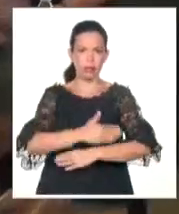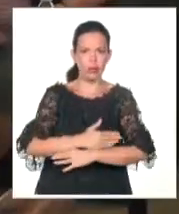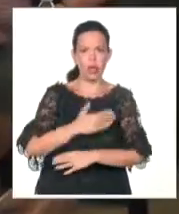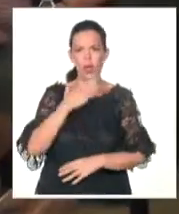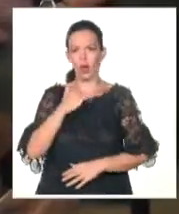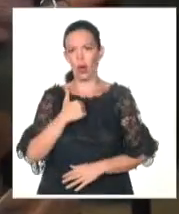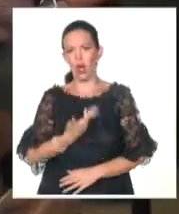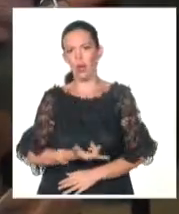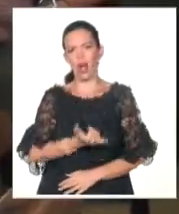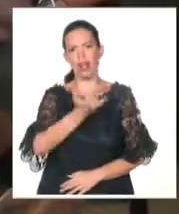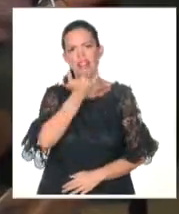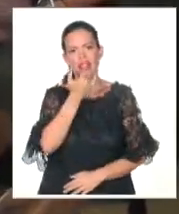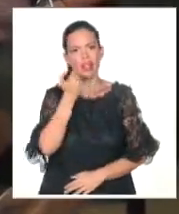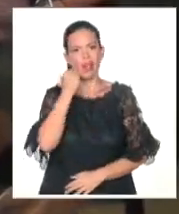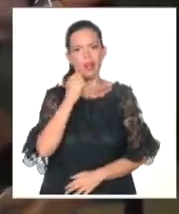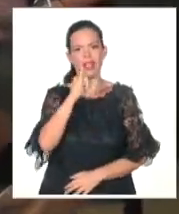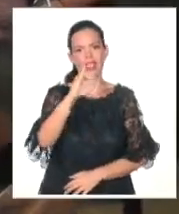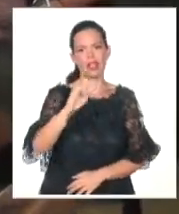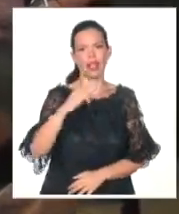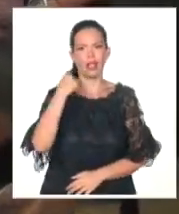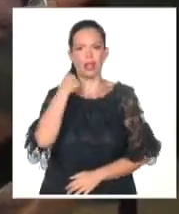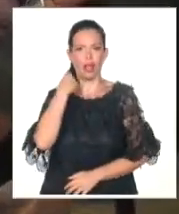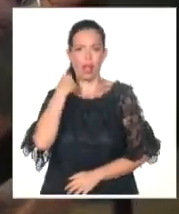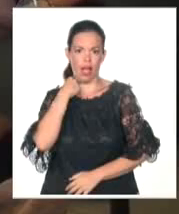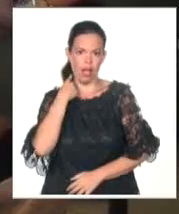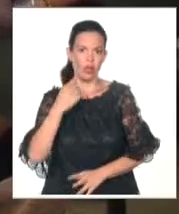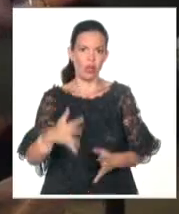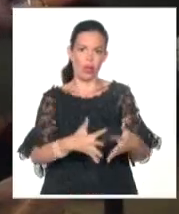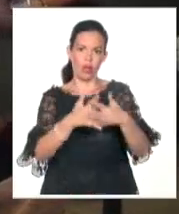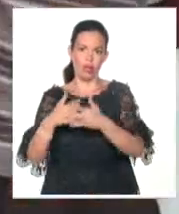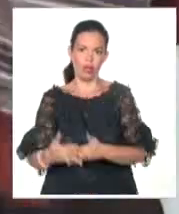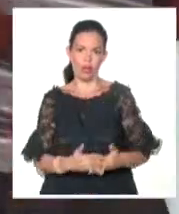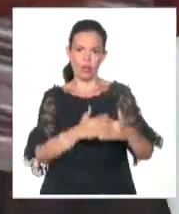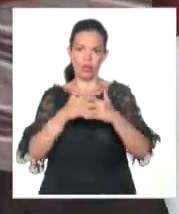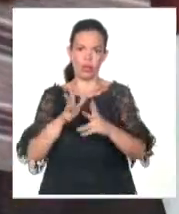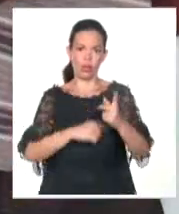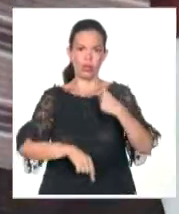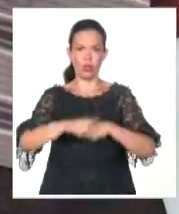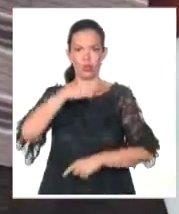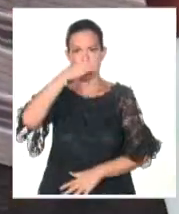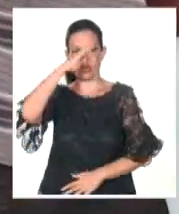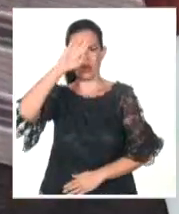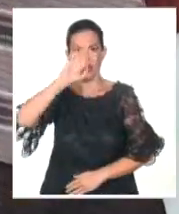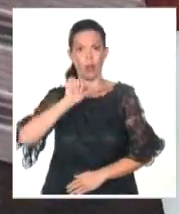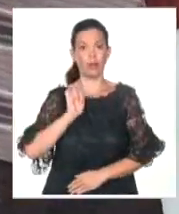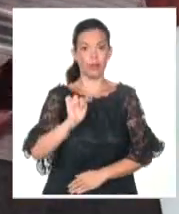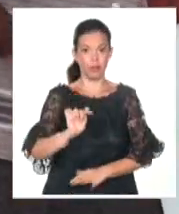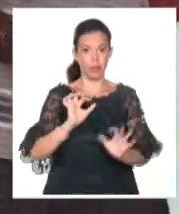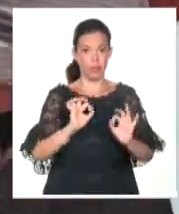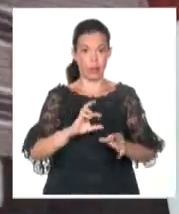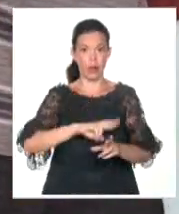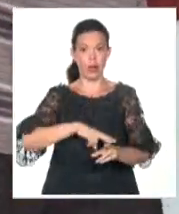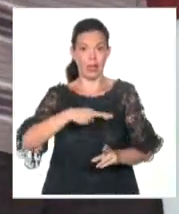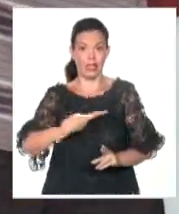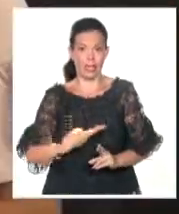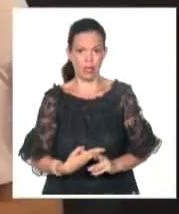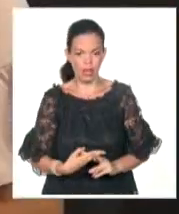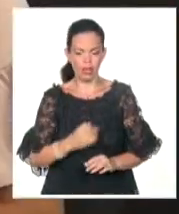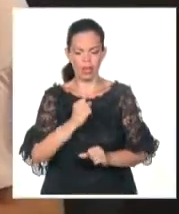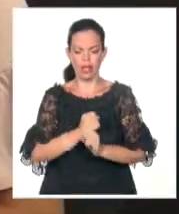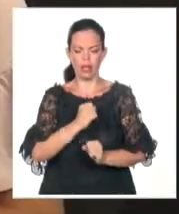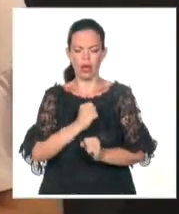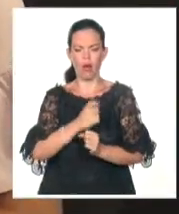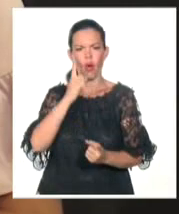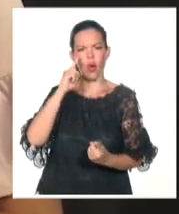por más de 6 décadas el gobierno norteamericano al pueblo cubano, estos embajadores de amistad y amor trabajan para dar a conocer